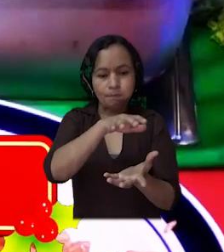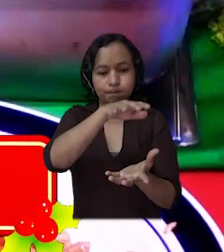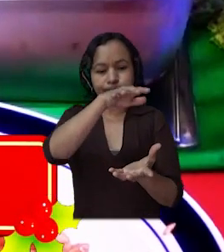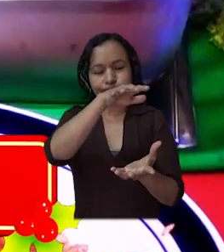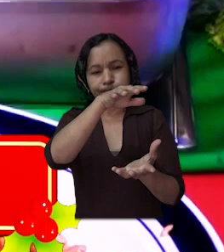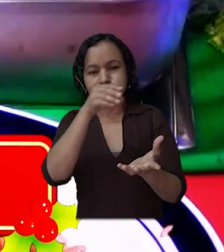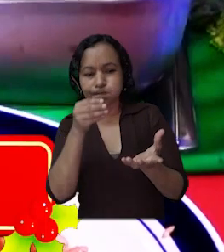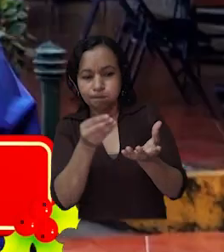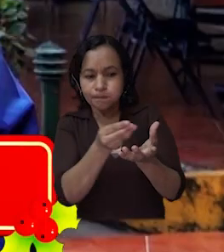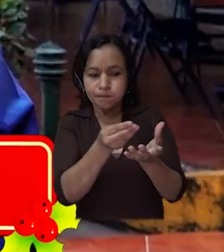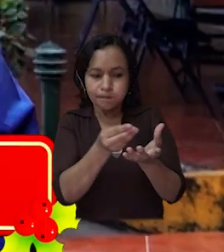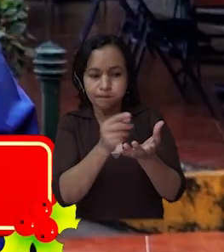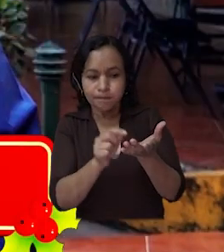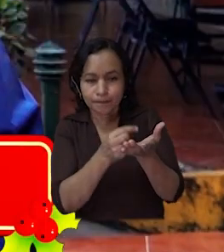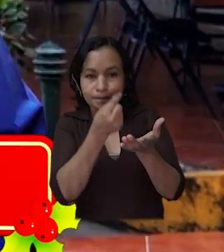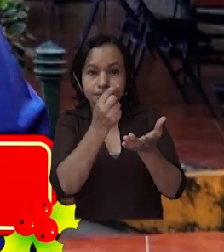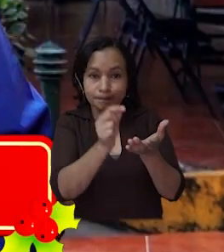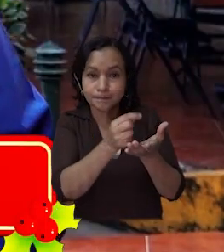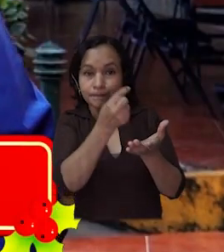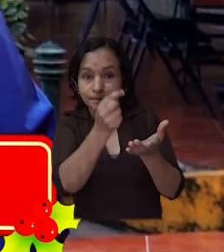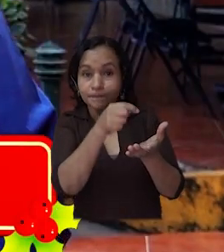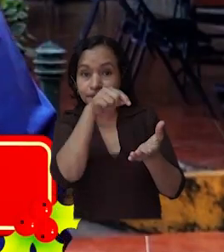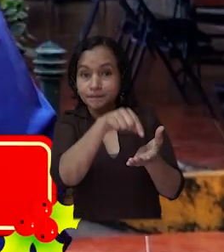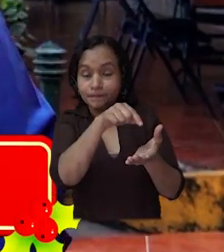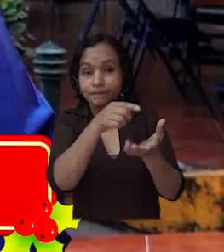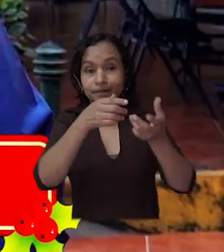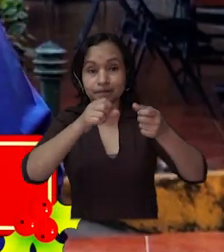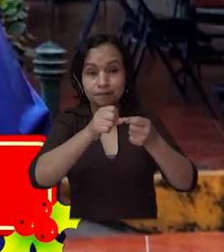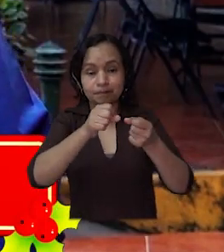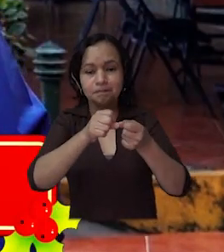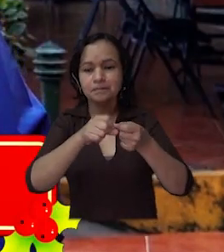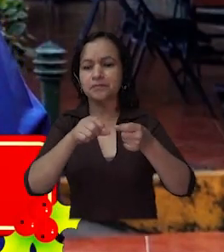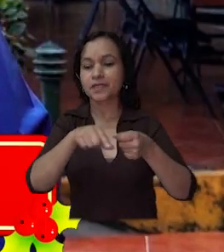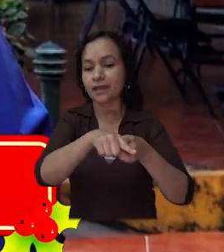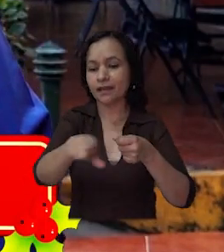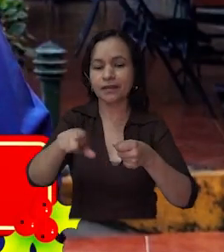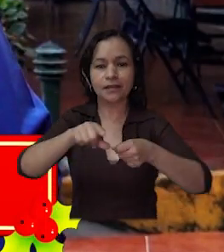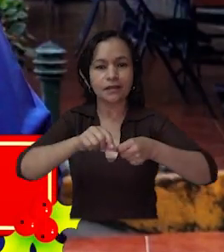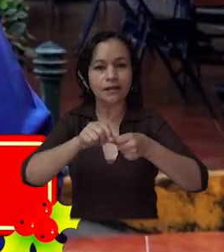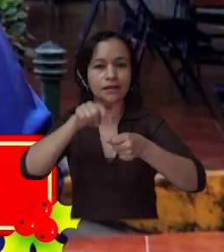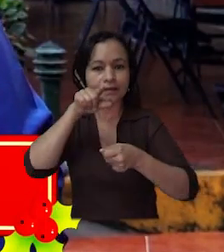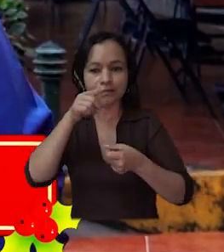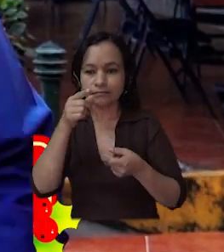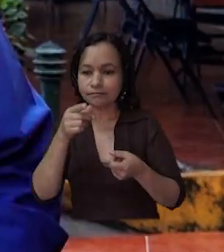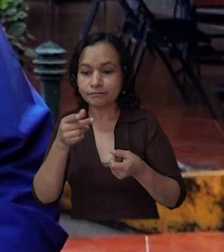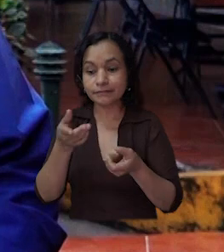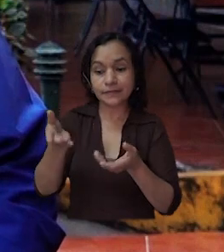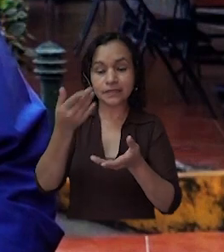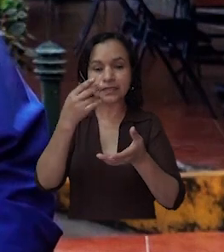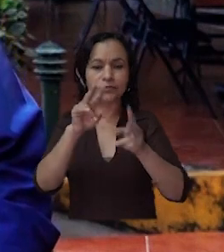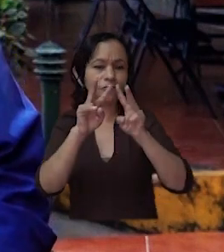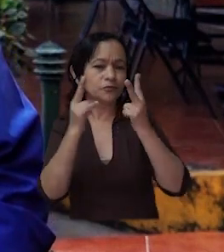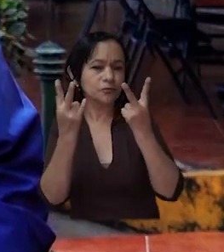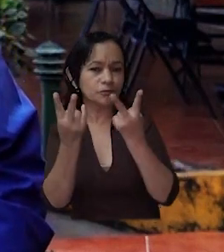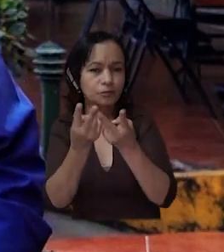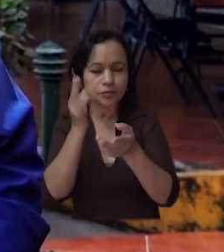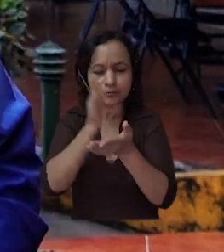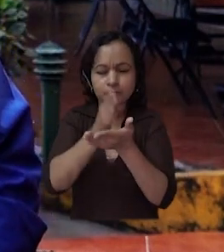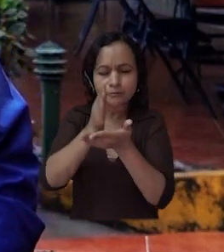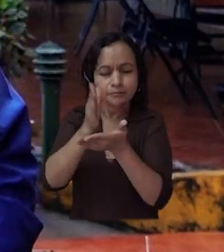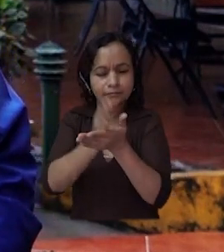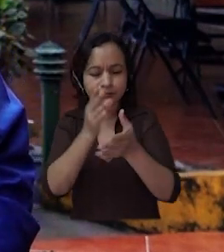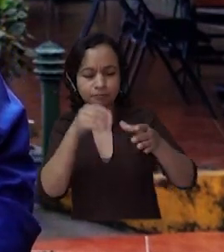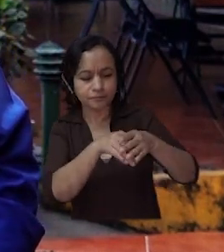Gallina henchida, gallina fiesta, gallina de patio, cocinada con vegetales, muchos vegetales